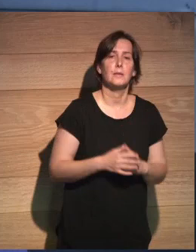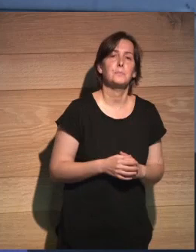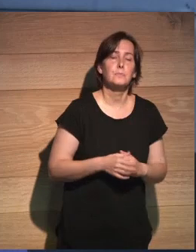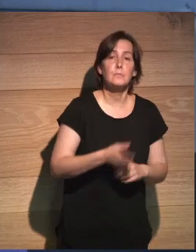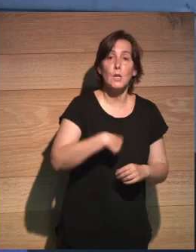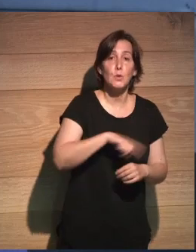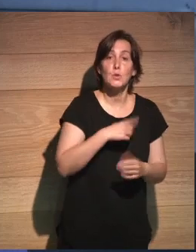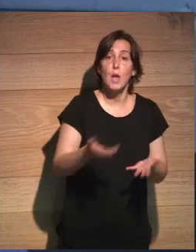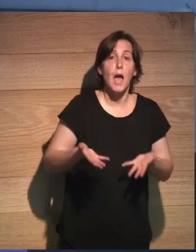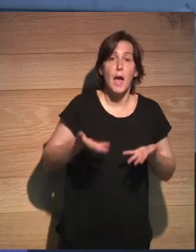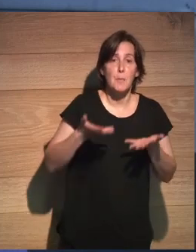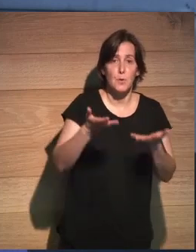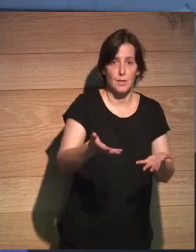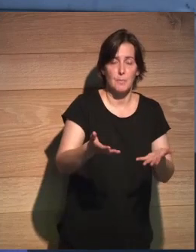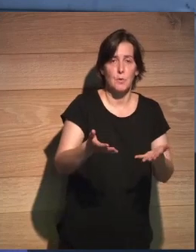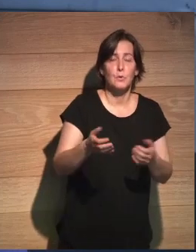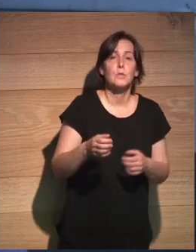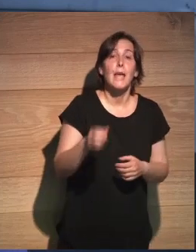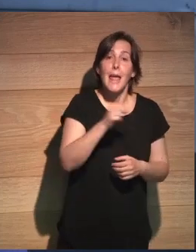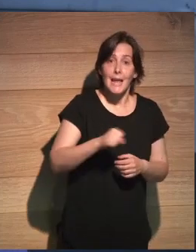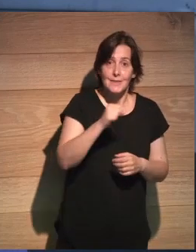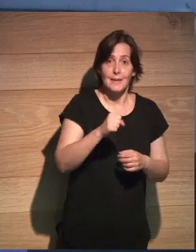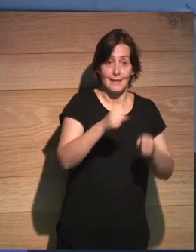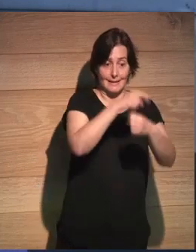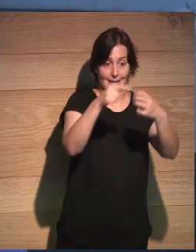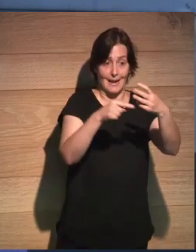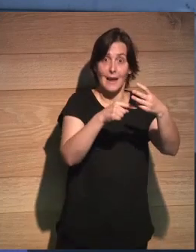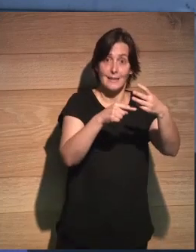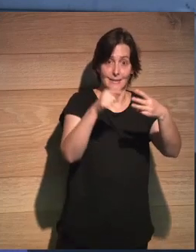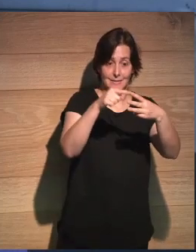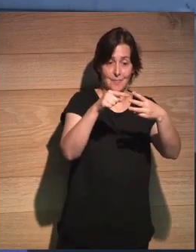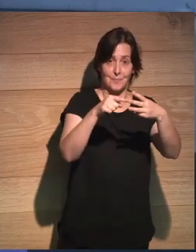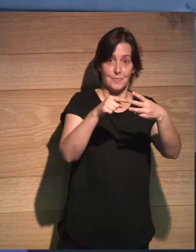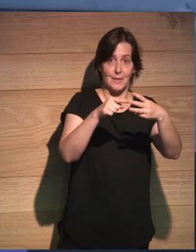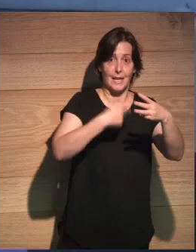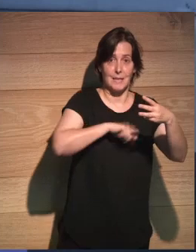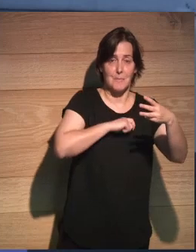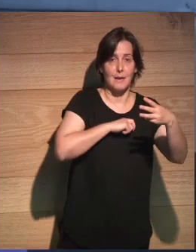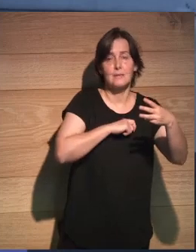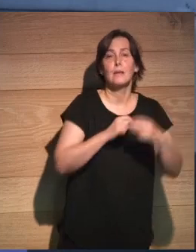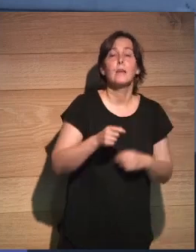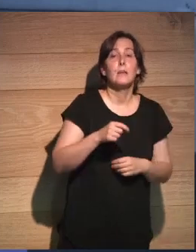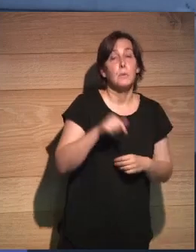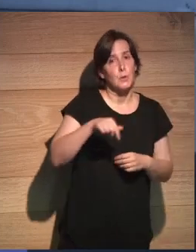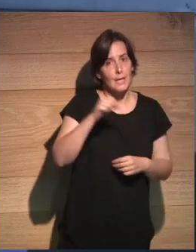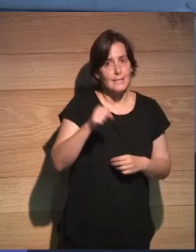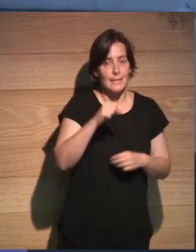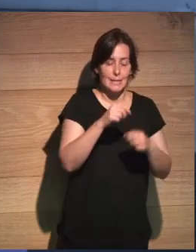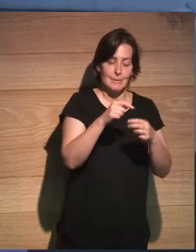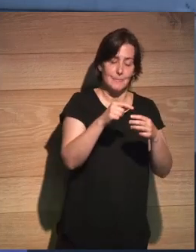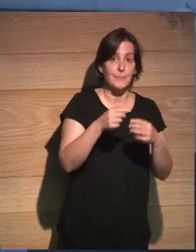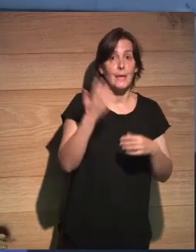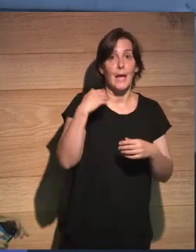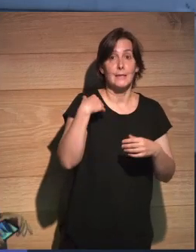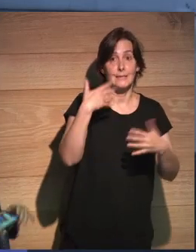contribuimos a ese excelente posicionamiento que tiene España en producción científica. Este año hemos bajado un poquito, estábamos en la posición 10,